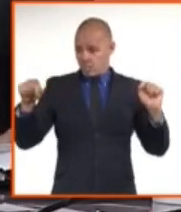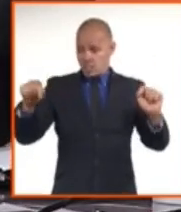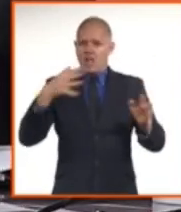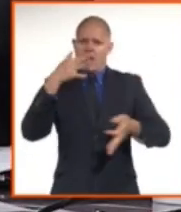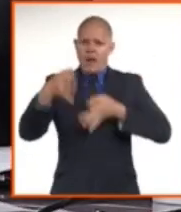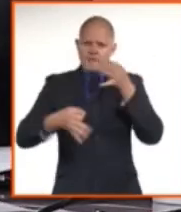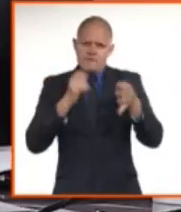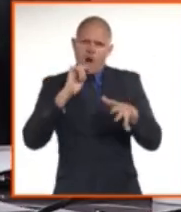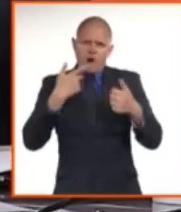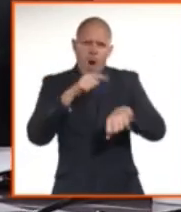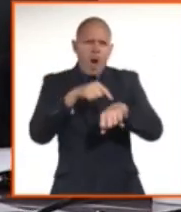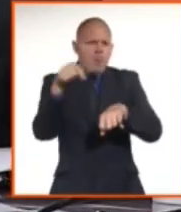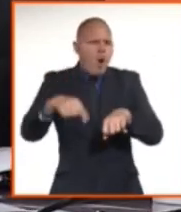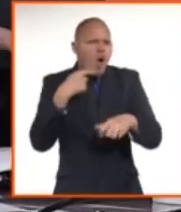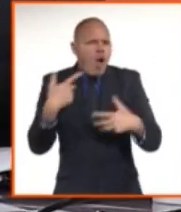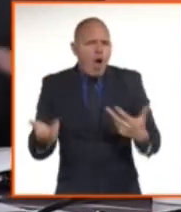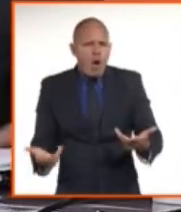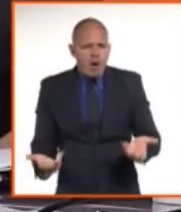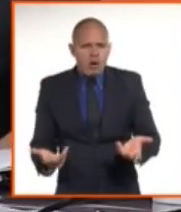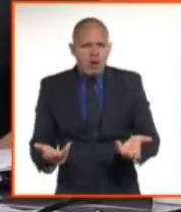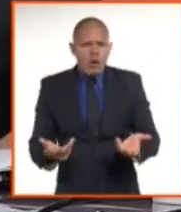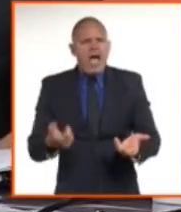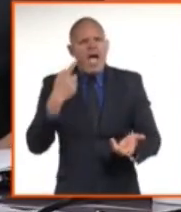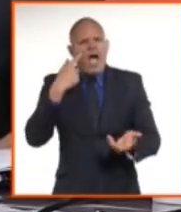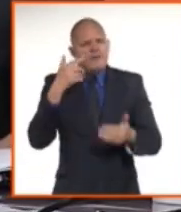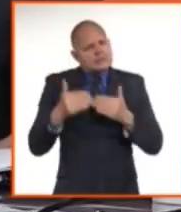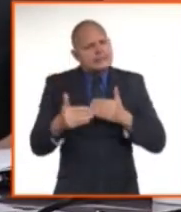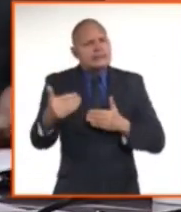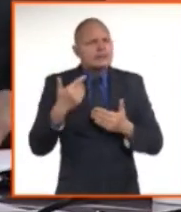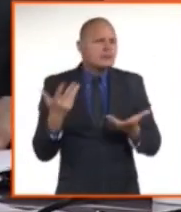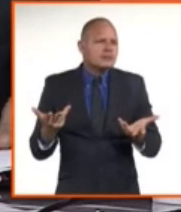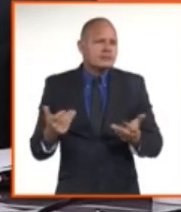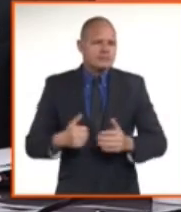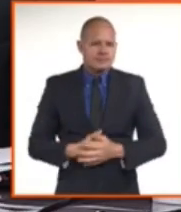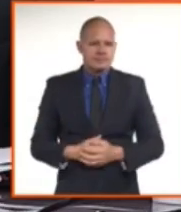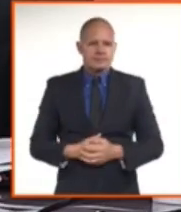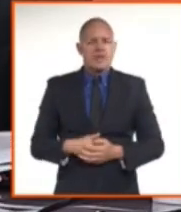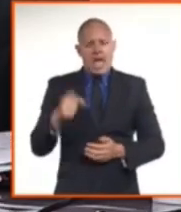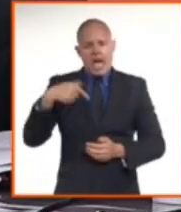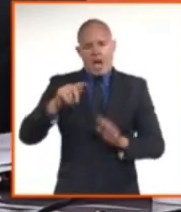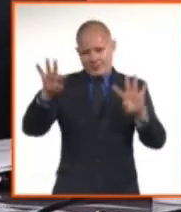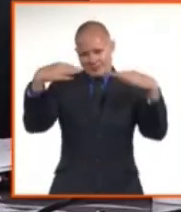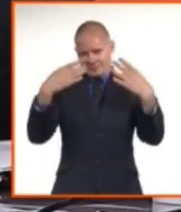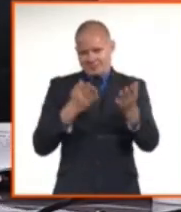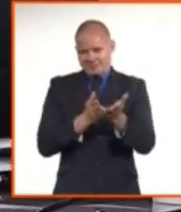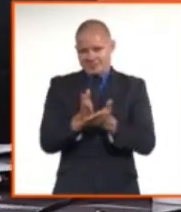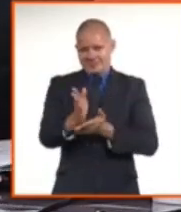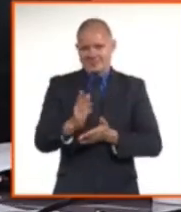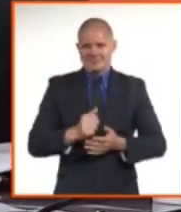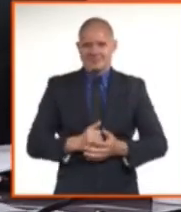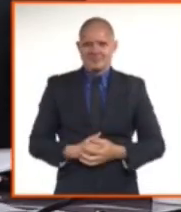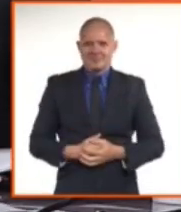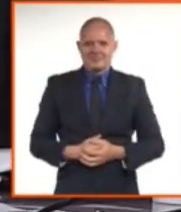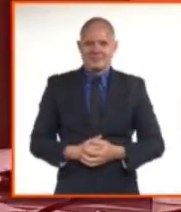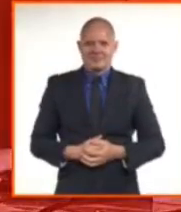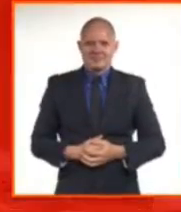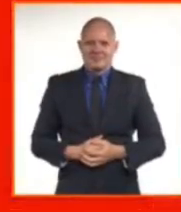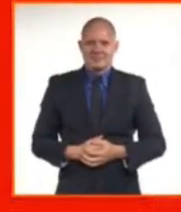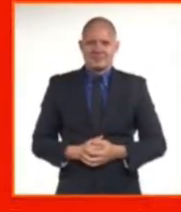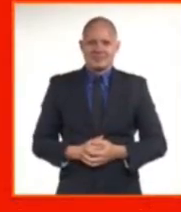este momento la situación y cuáles son las perspectivas. Les propongo que nos sigan acompañando acá en nuestra mesa redonda.